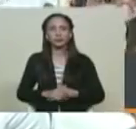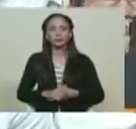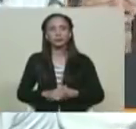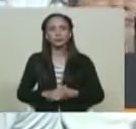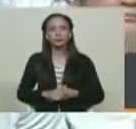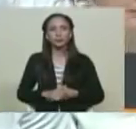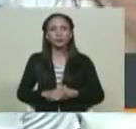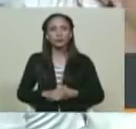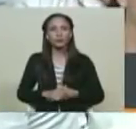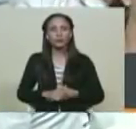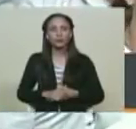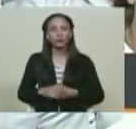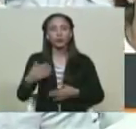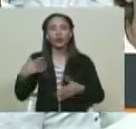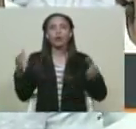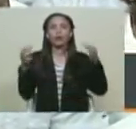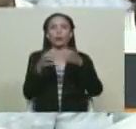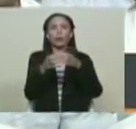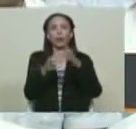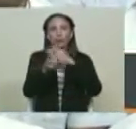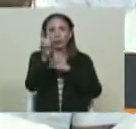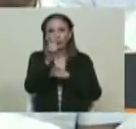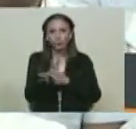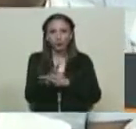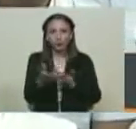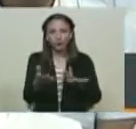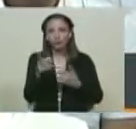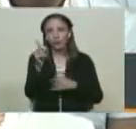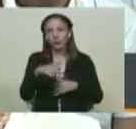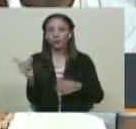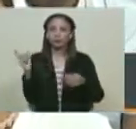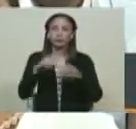En el movimiento Somos Venezuela incorporamos